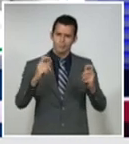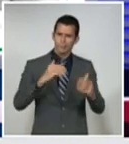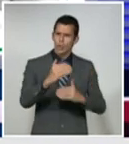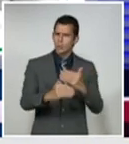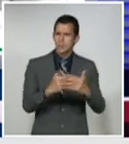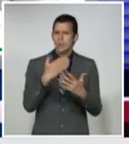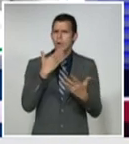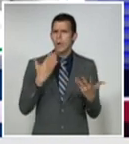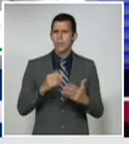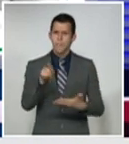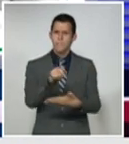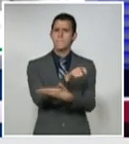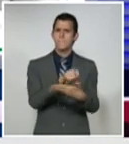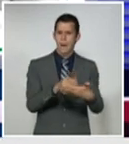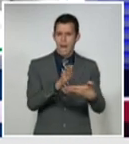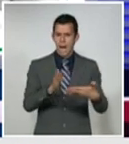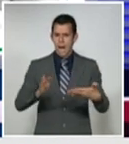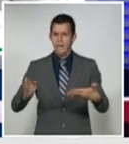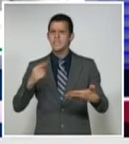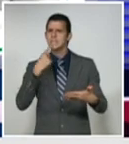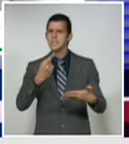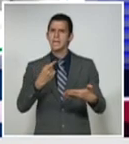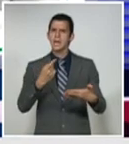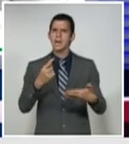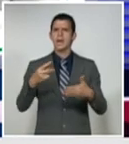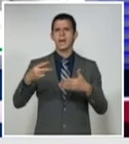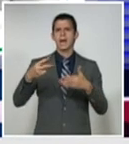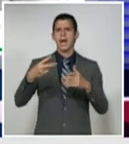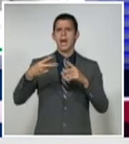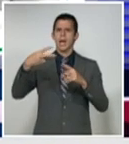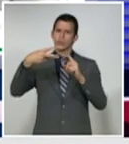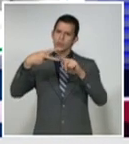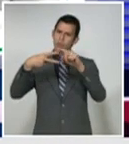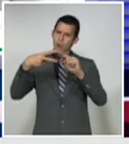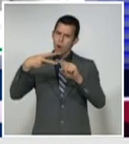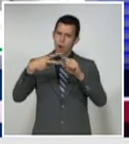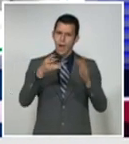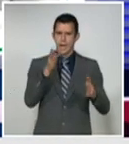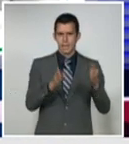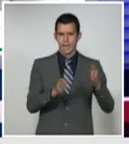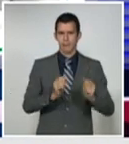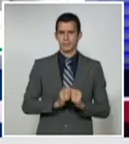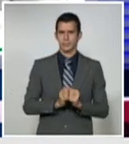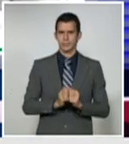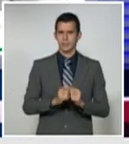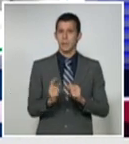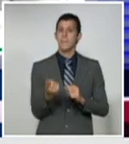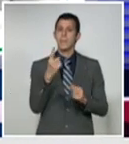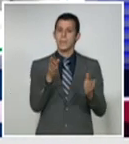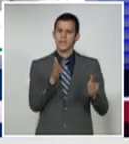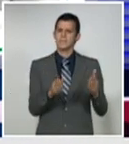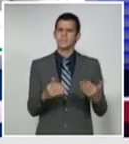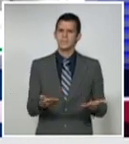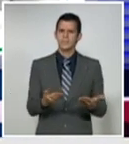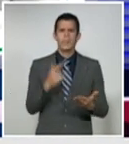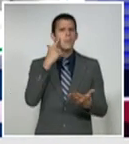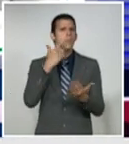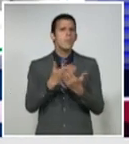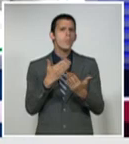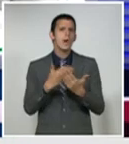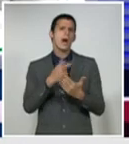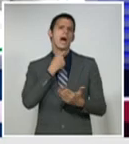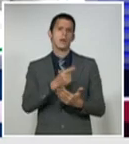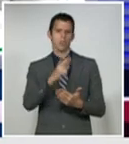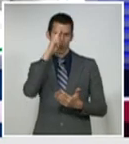incluía incluso dos fases, que incluye en estos momentos dos fases. Por un lado, la realización de la intervención en profesionales de la